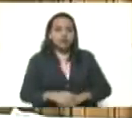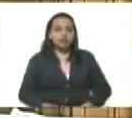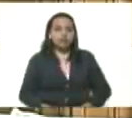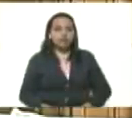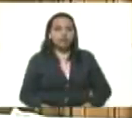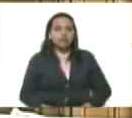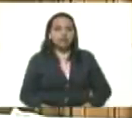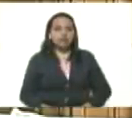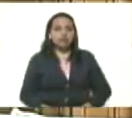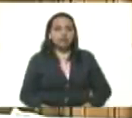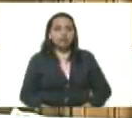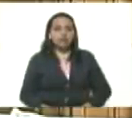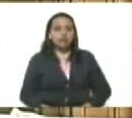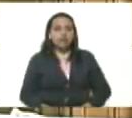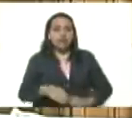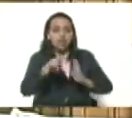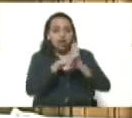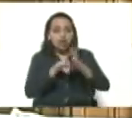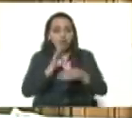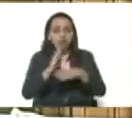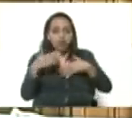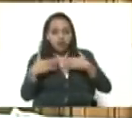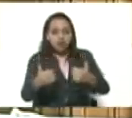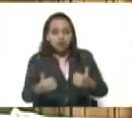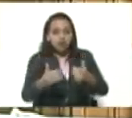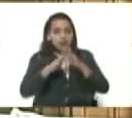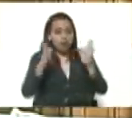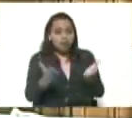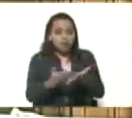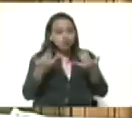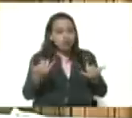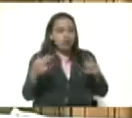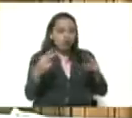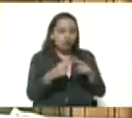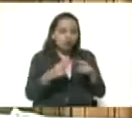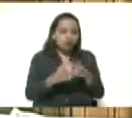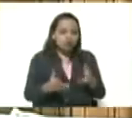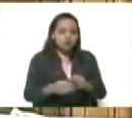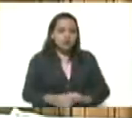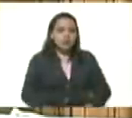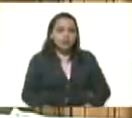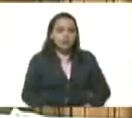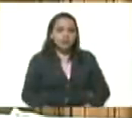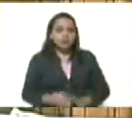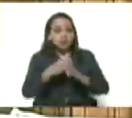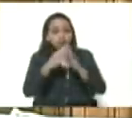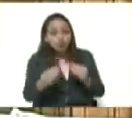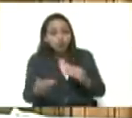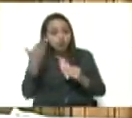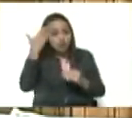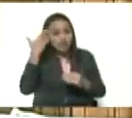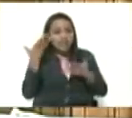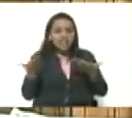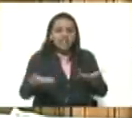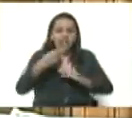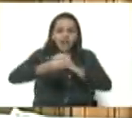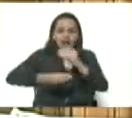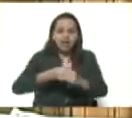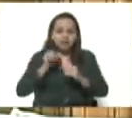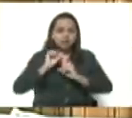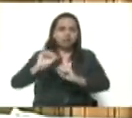los protocolos de seguridad que todo el mundo ya conoce, todo el mundo conoce qué hacer frente al